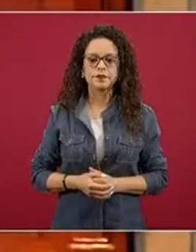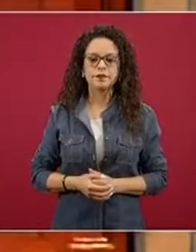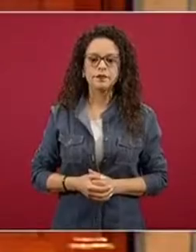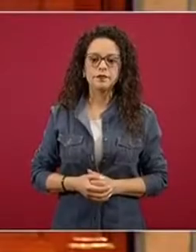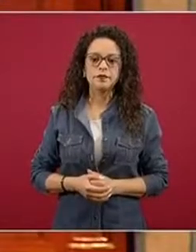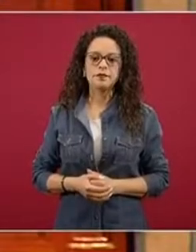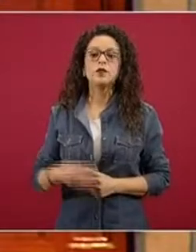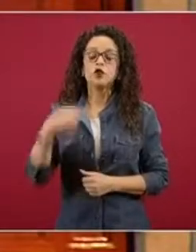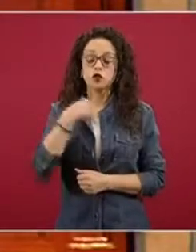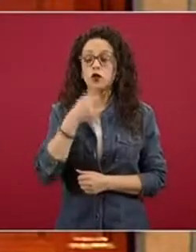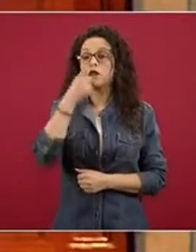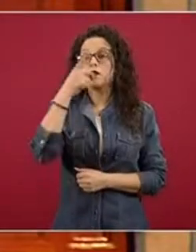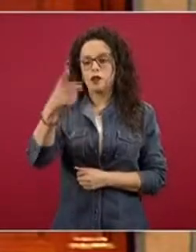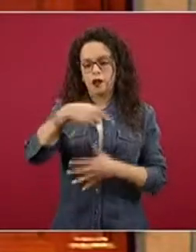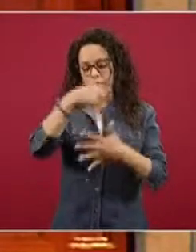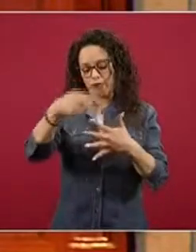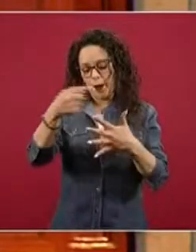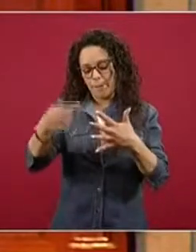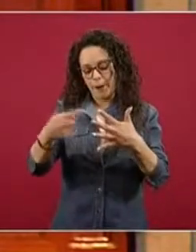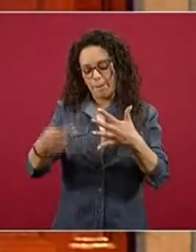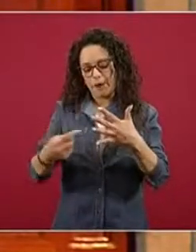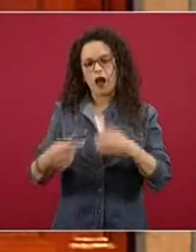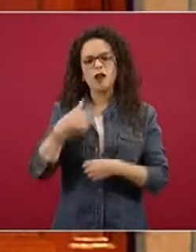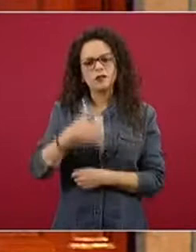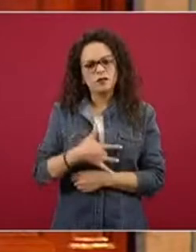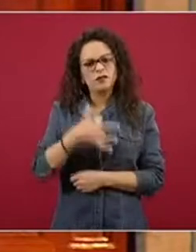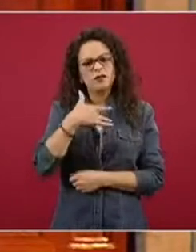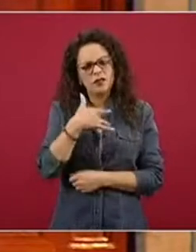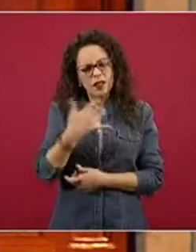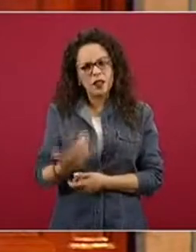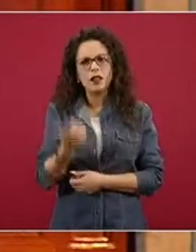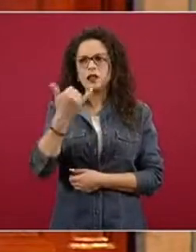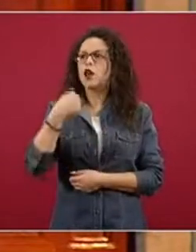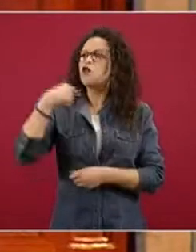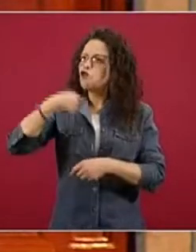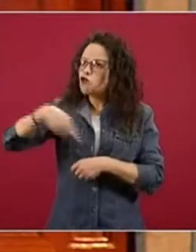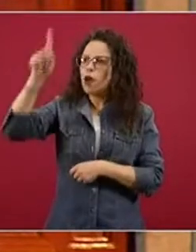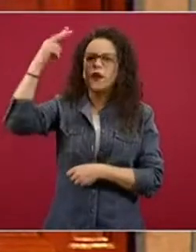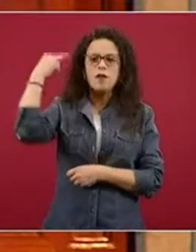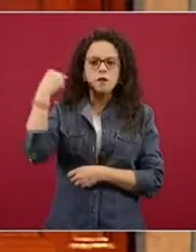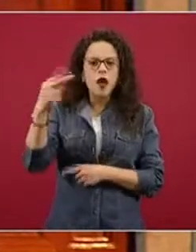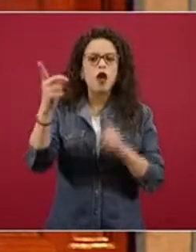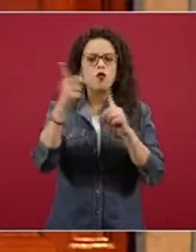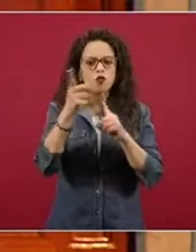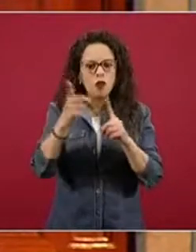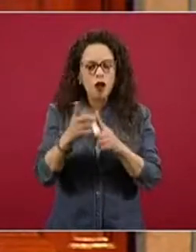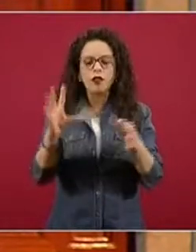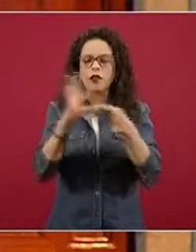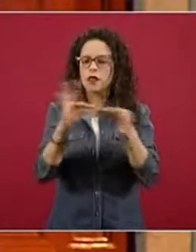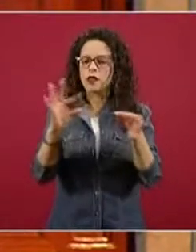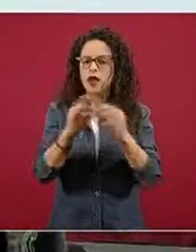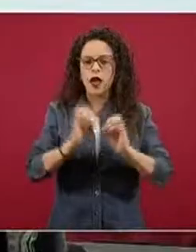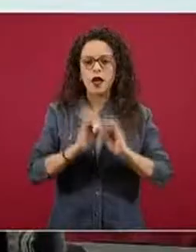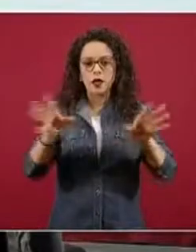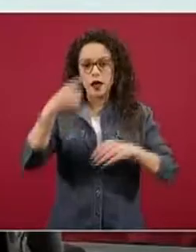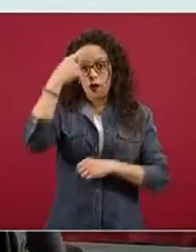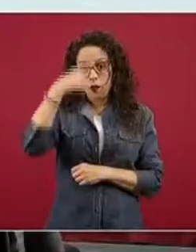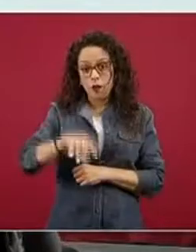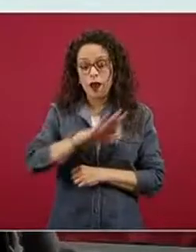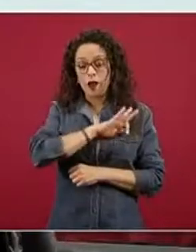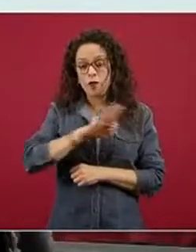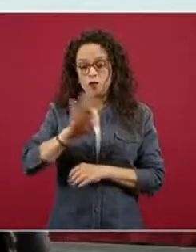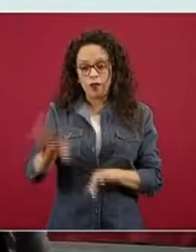médico, qué es lo que siento, qué me pasó, a dónde viajé, cuándo iniciaron mis manifestaciones, para poder llegar a un diagnóstico